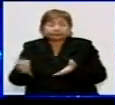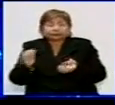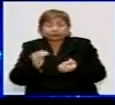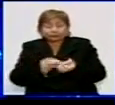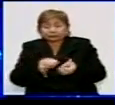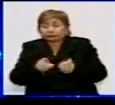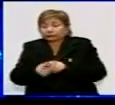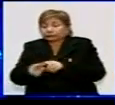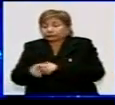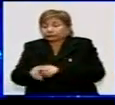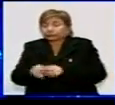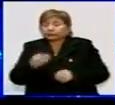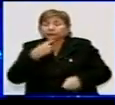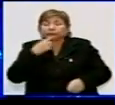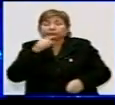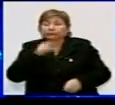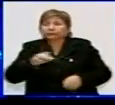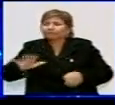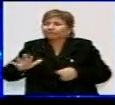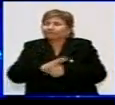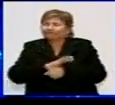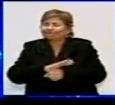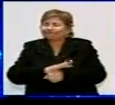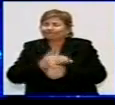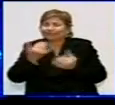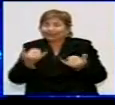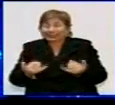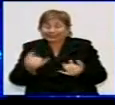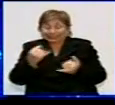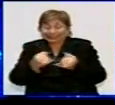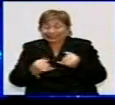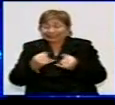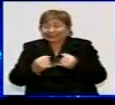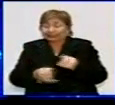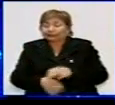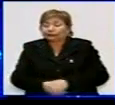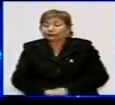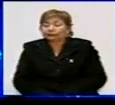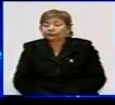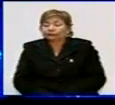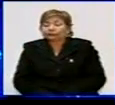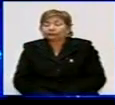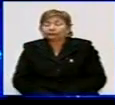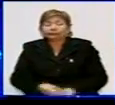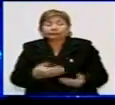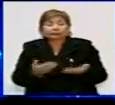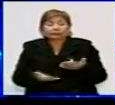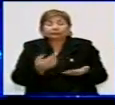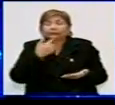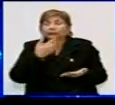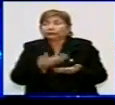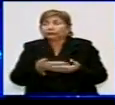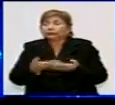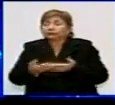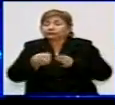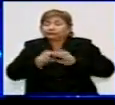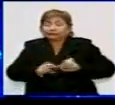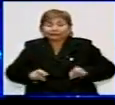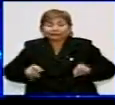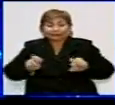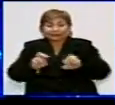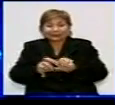lo que se ha votado ahora último después de ir a lo que es la inmunidad parlamentaria